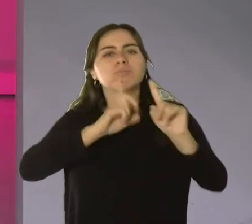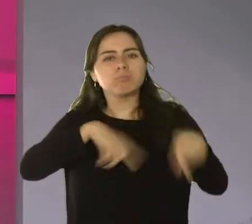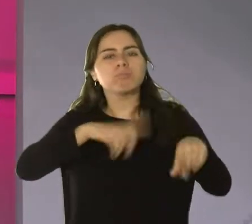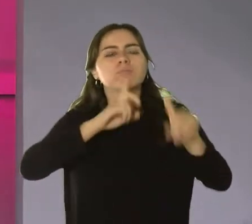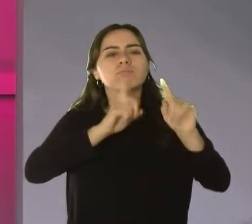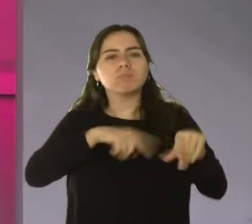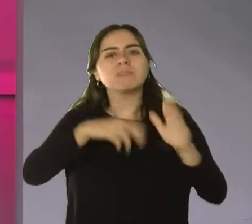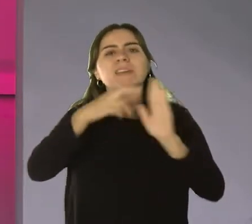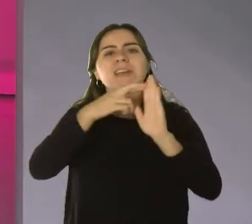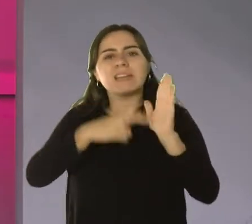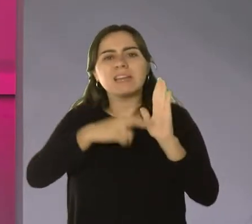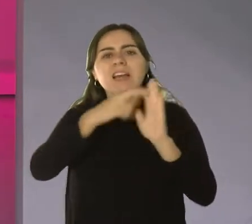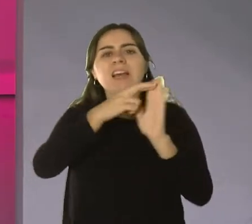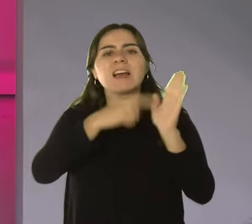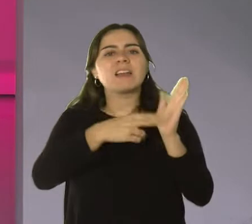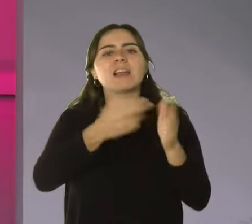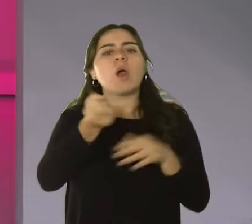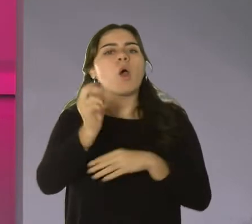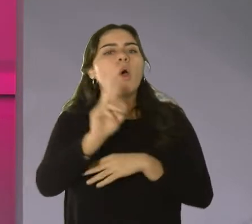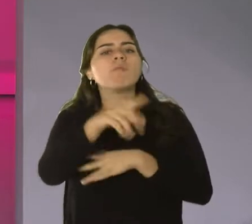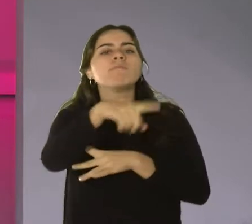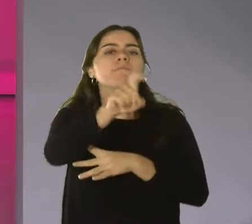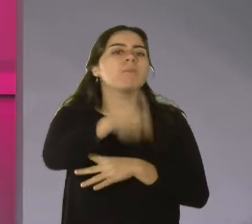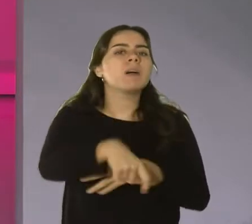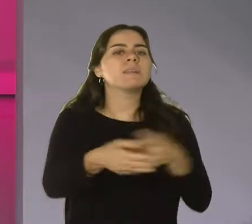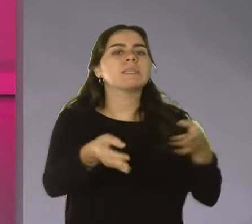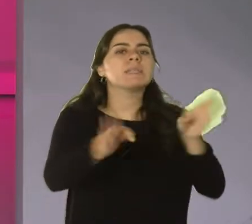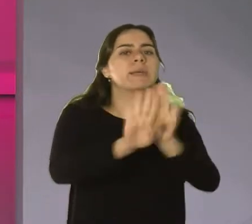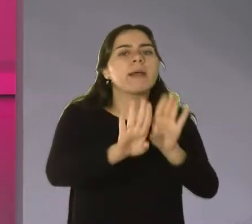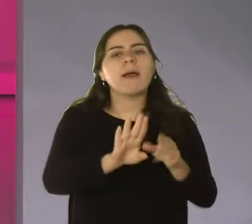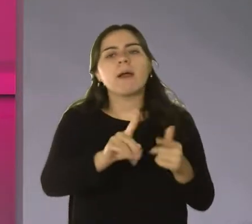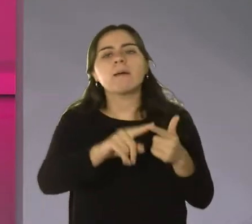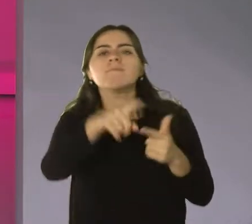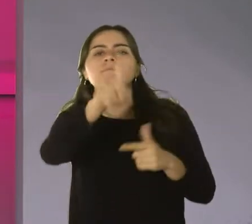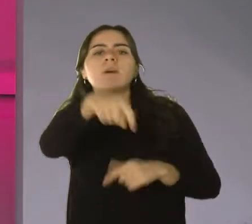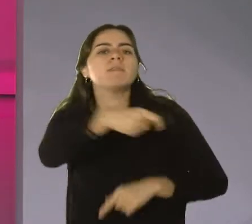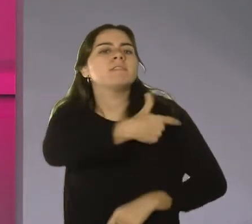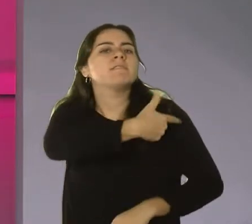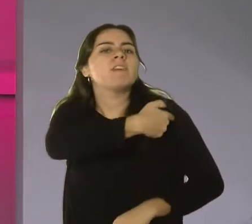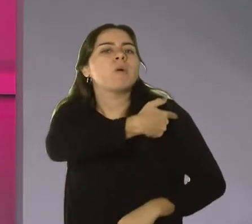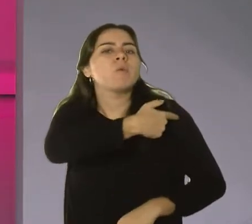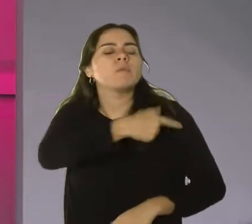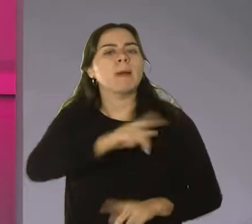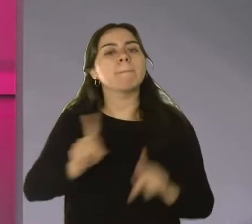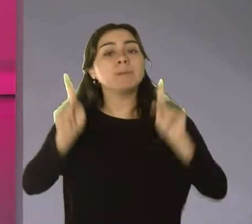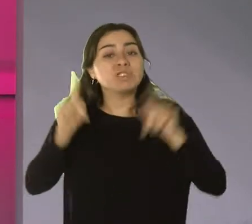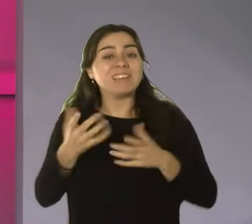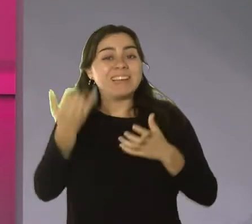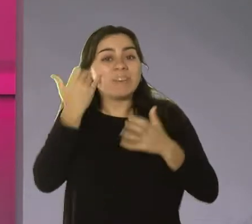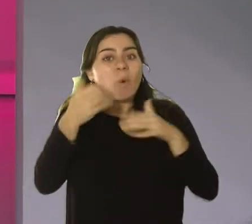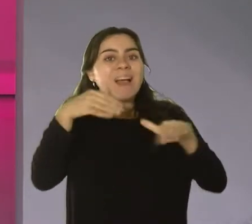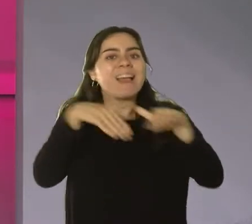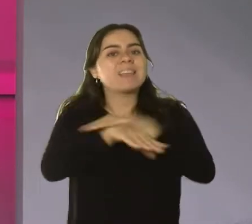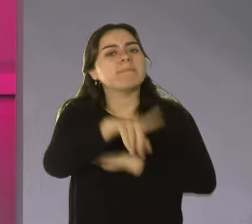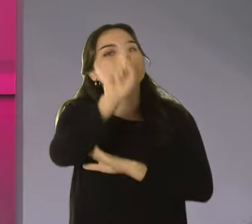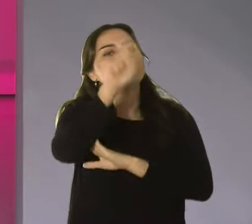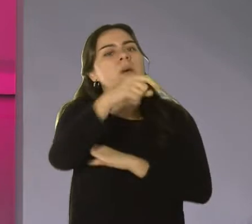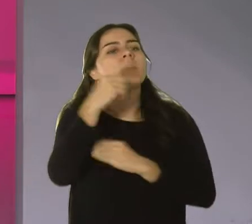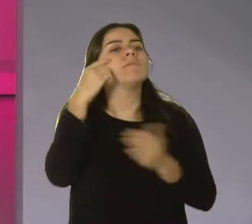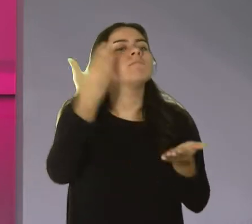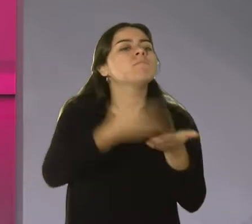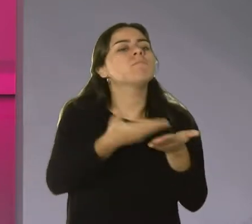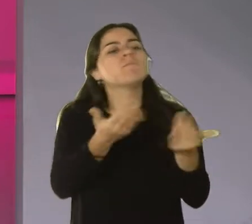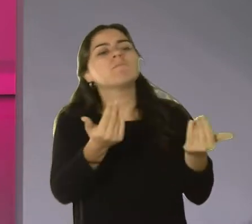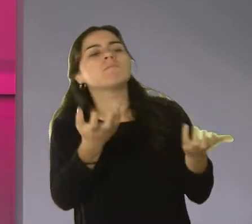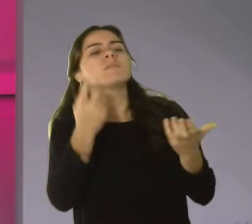sobre la obligación a la vacuna, presentar la evidencia de vacuna en los comercios, o los comercios que se nieguen a aceptar o